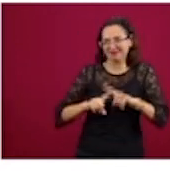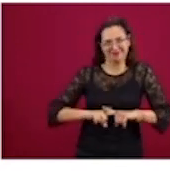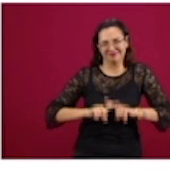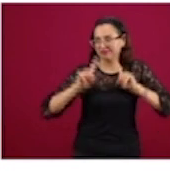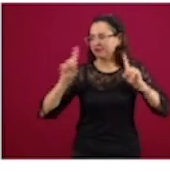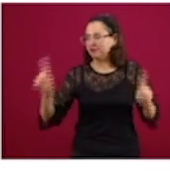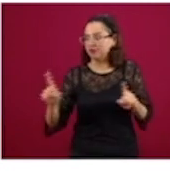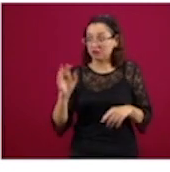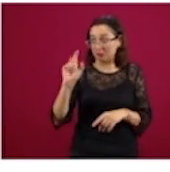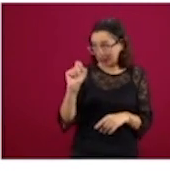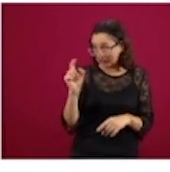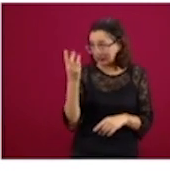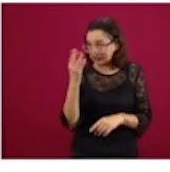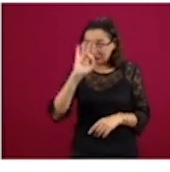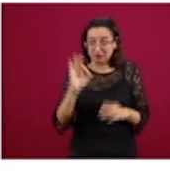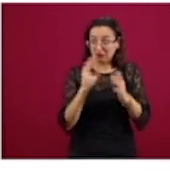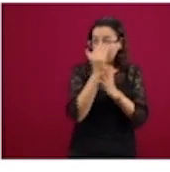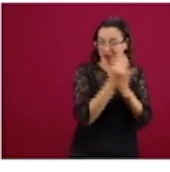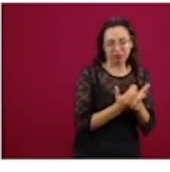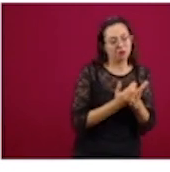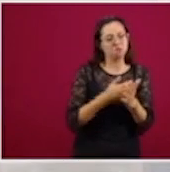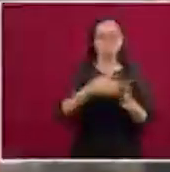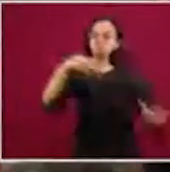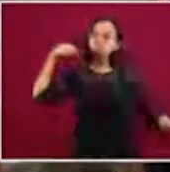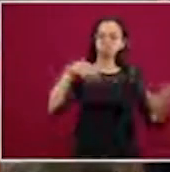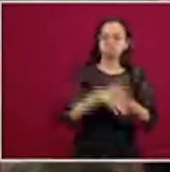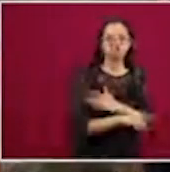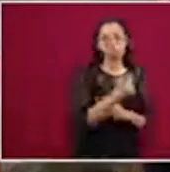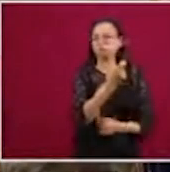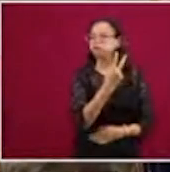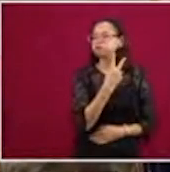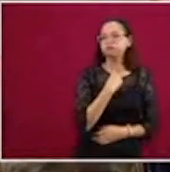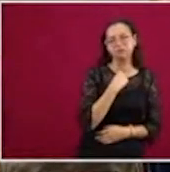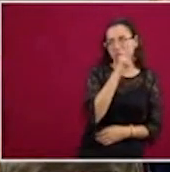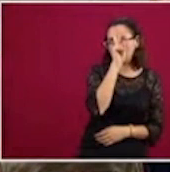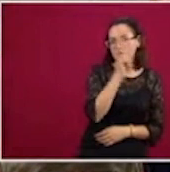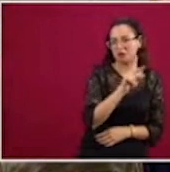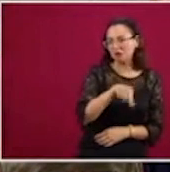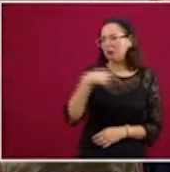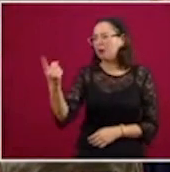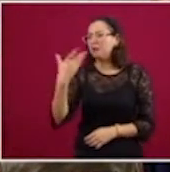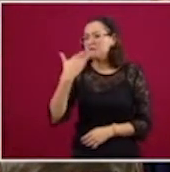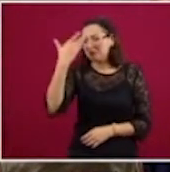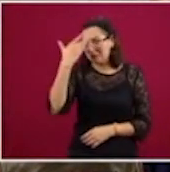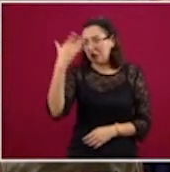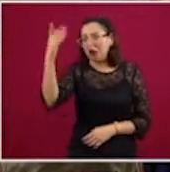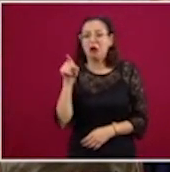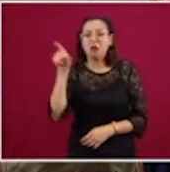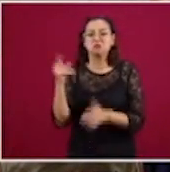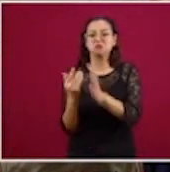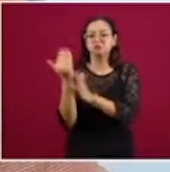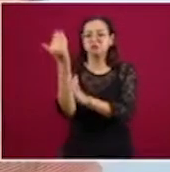mucho económicamente y técnicamente. A Arabia Saudita, ellos fijan una